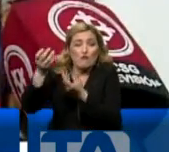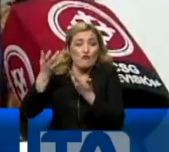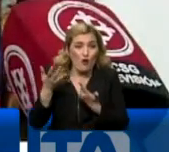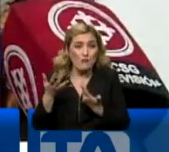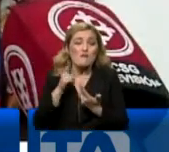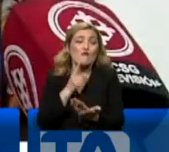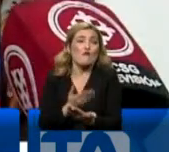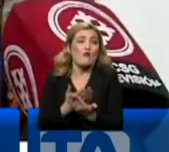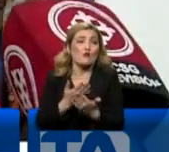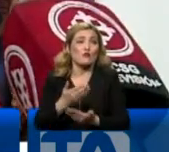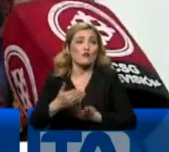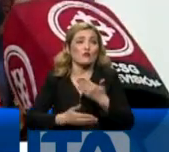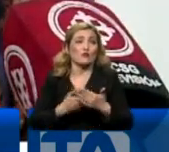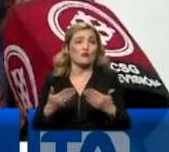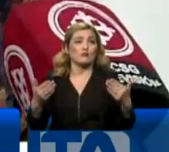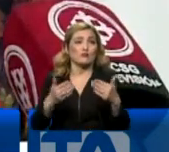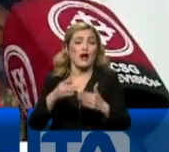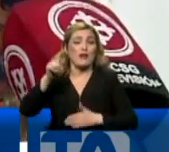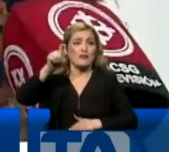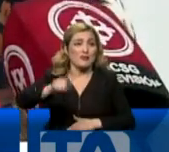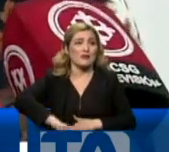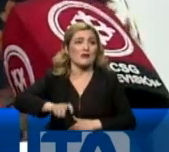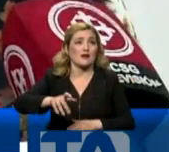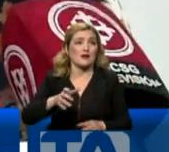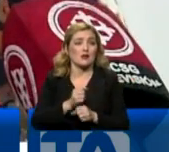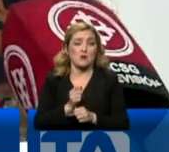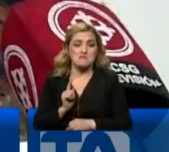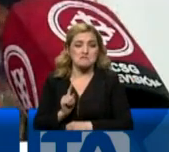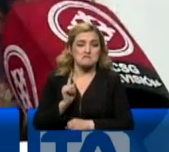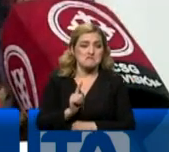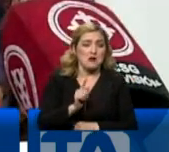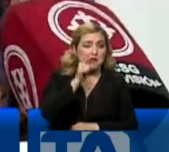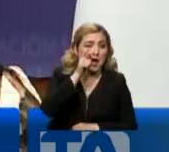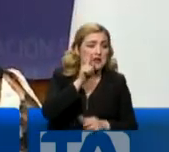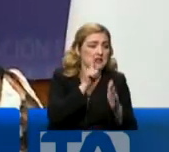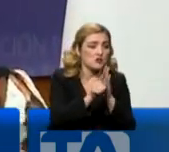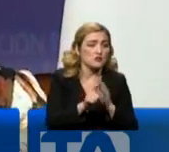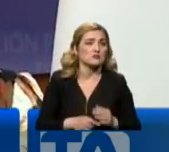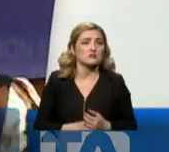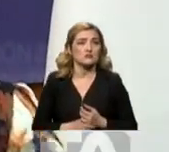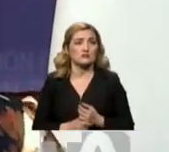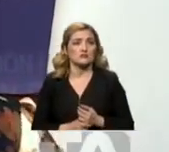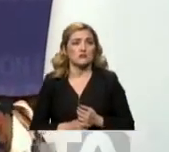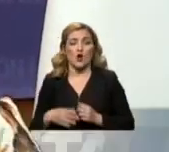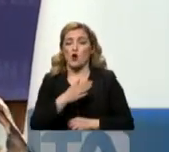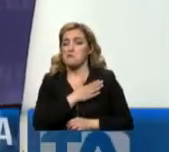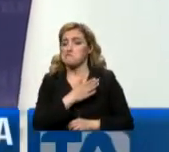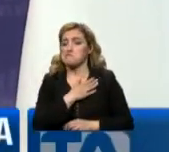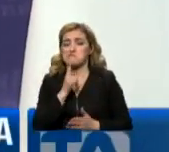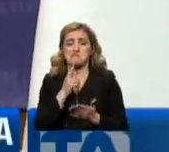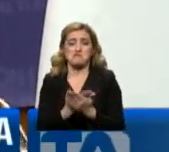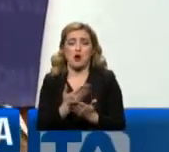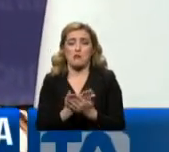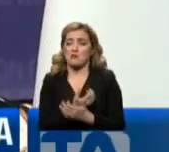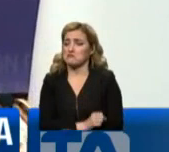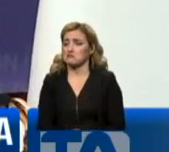tenía pruebas de un posible delito, debía haber acudido a la fiscalía. Atamaint confía en que tiene argumentos